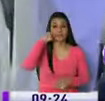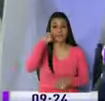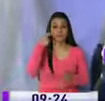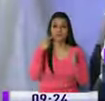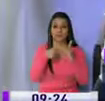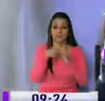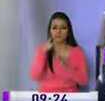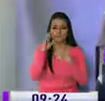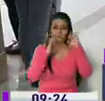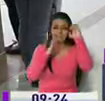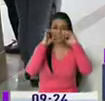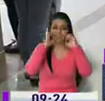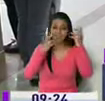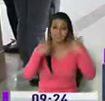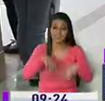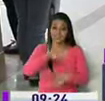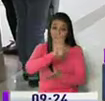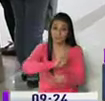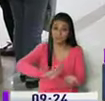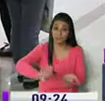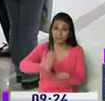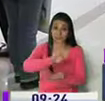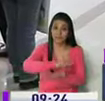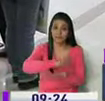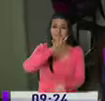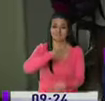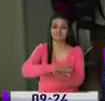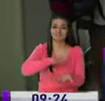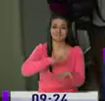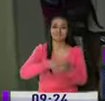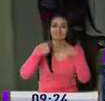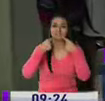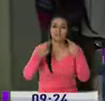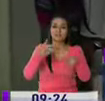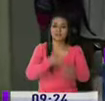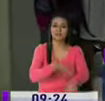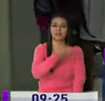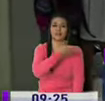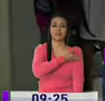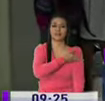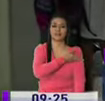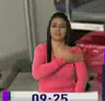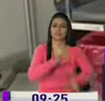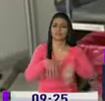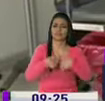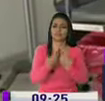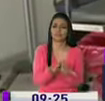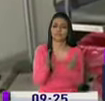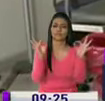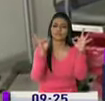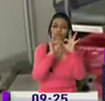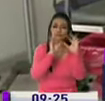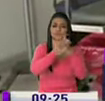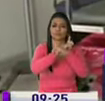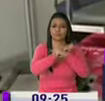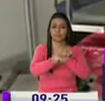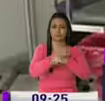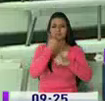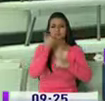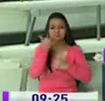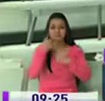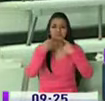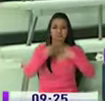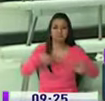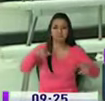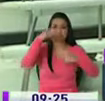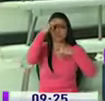la estrategia llegue a su sector, se dará a conocer con anticipación a través de los medios de comunicación o canales